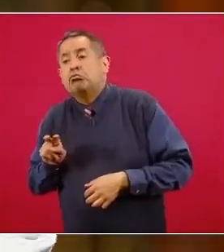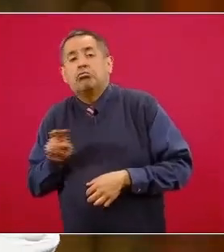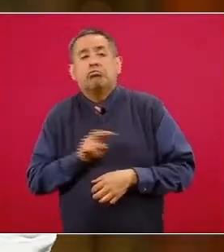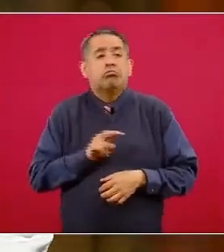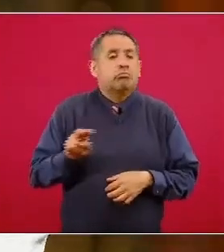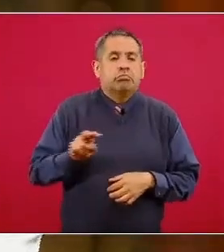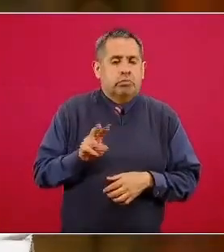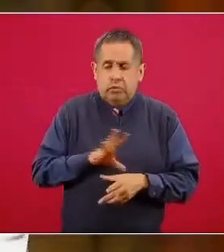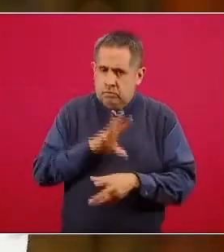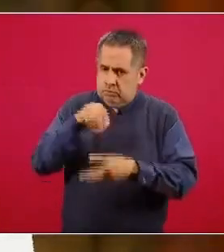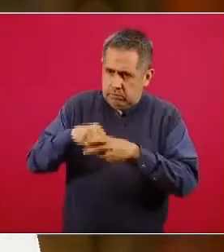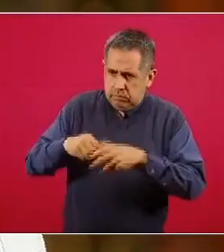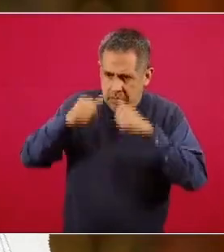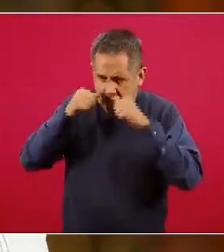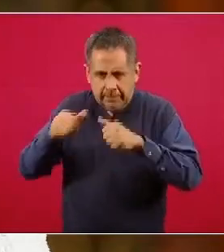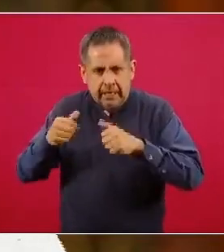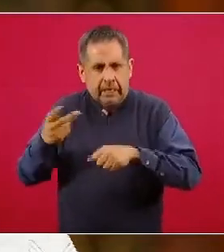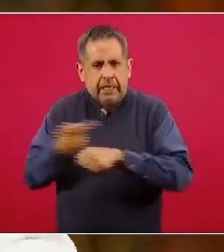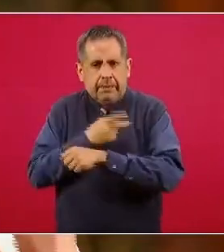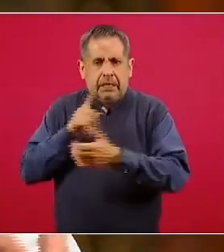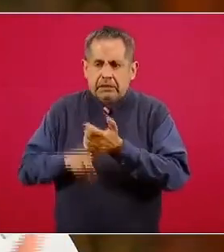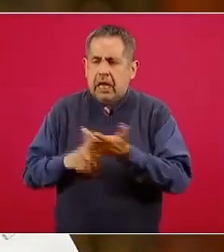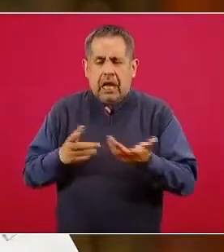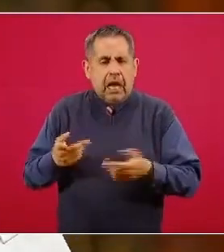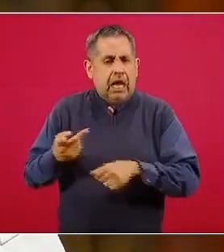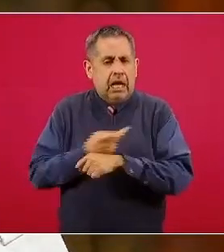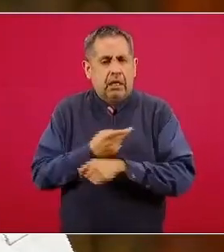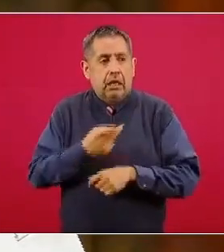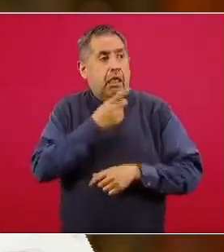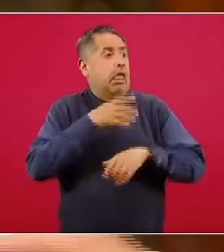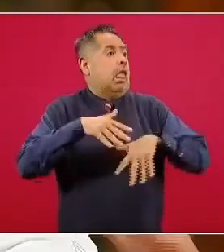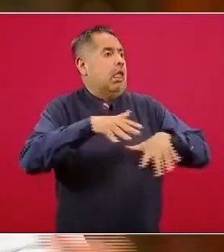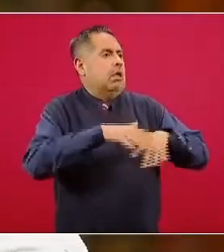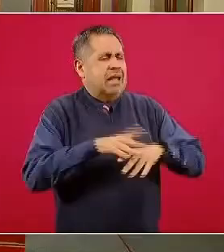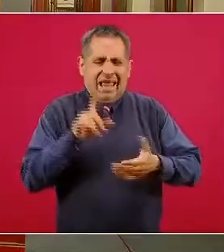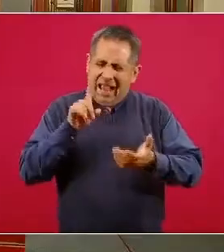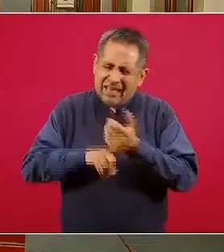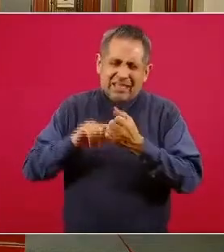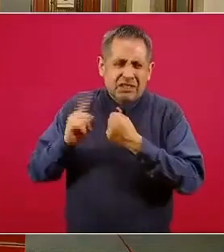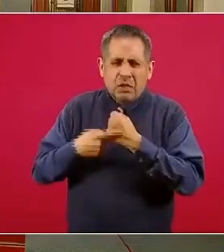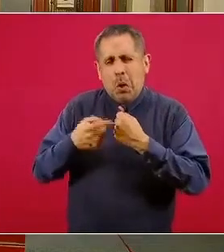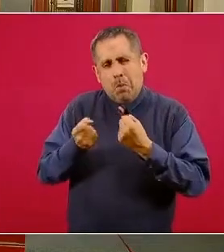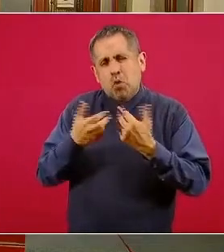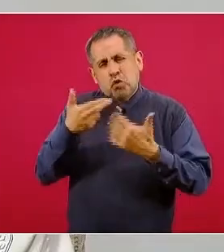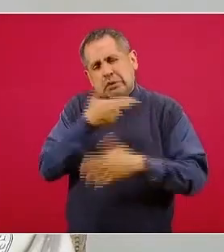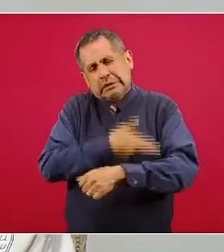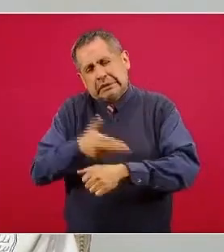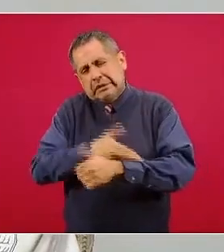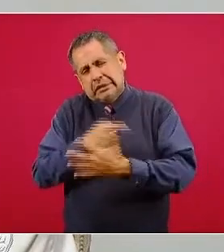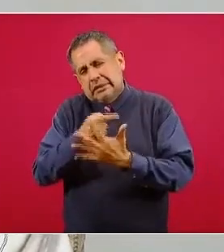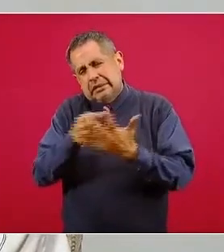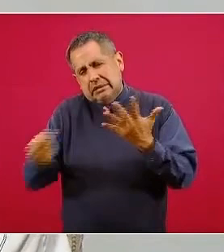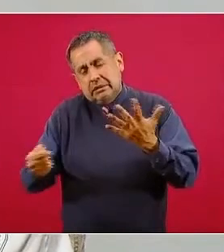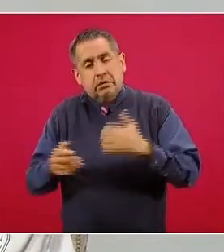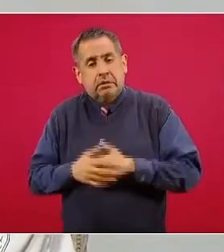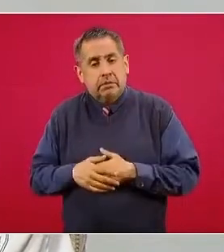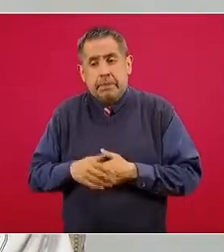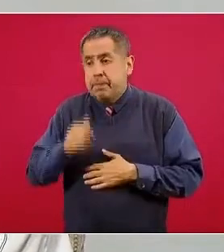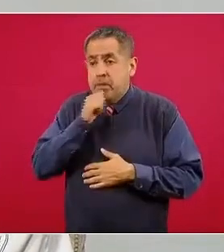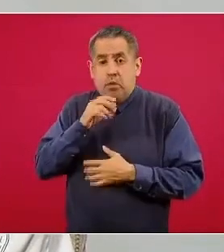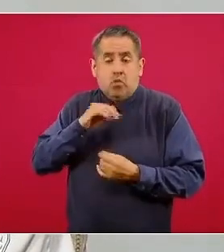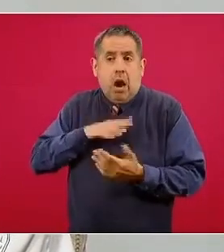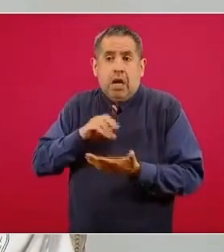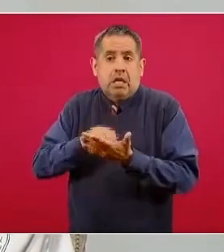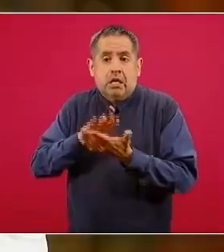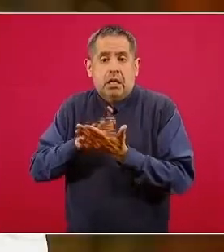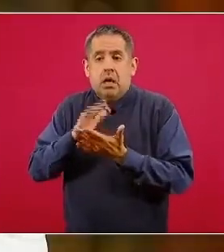parte superficial de una manifestación que manifiesta que hay desabasto en todos lados. No, hay muchos procesos que se pueden mejorar. No contamos todavía con un registro